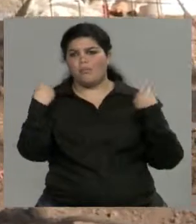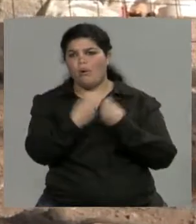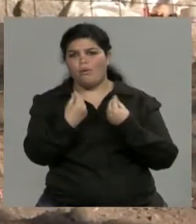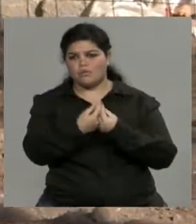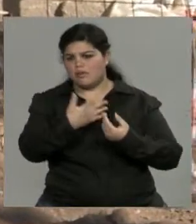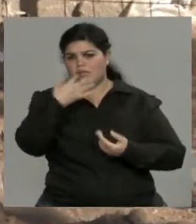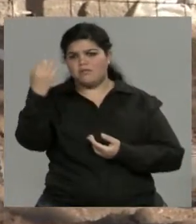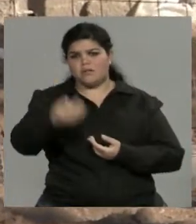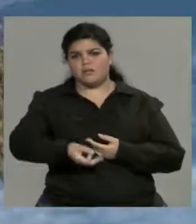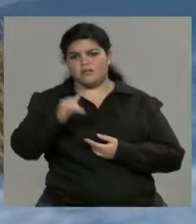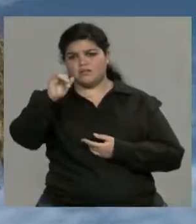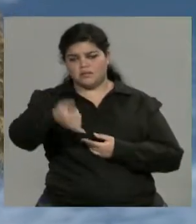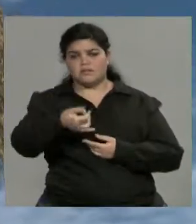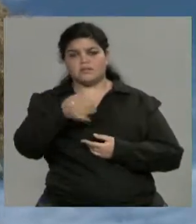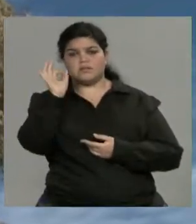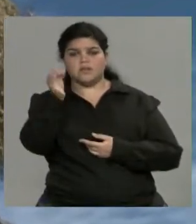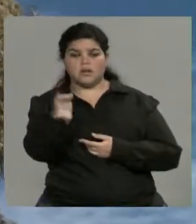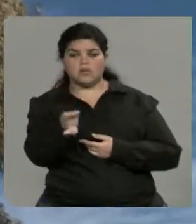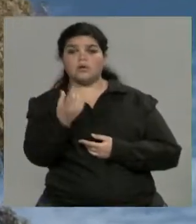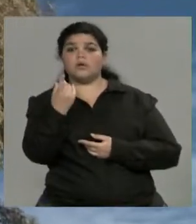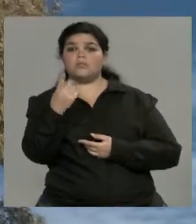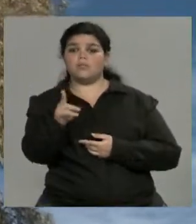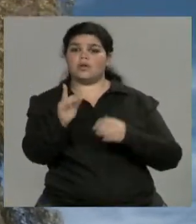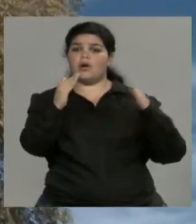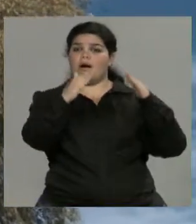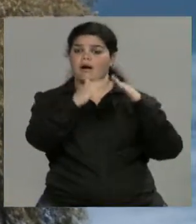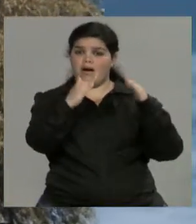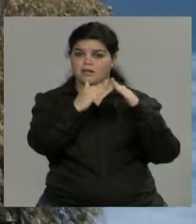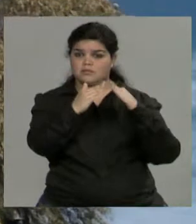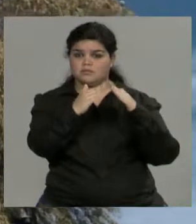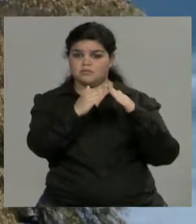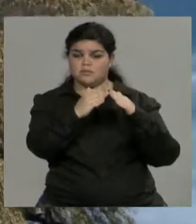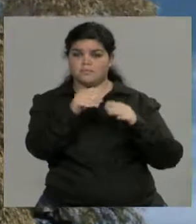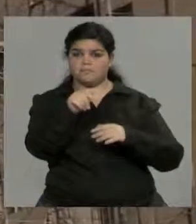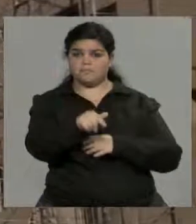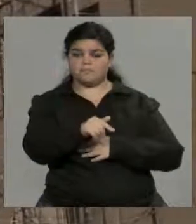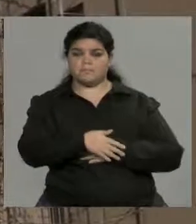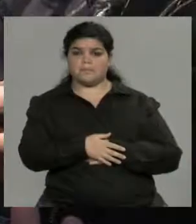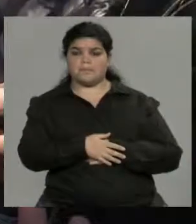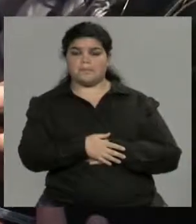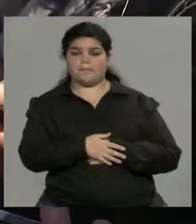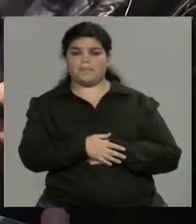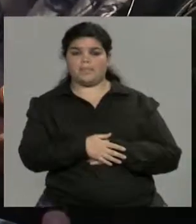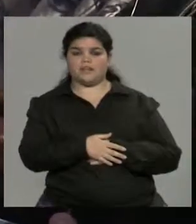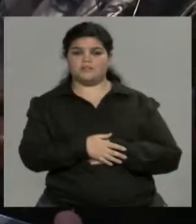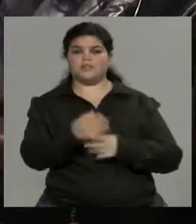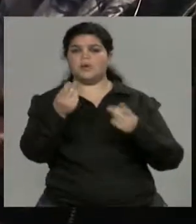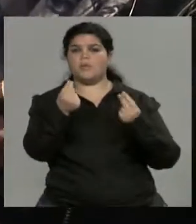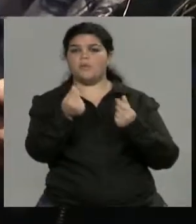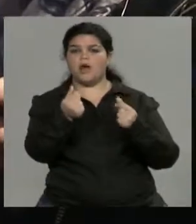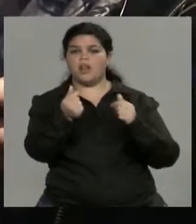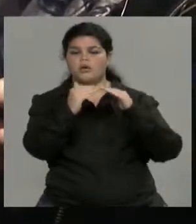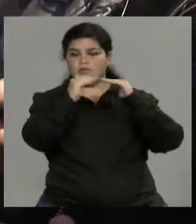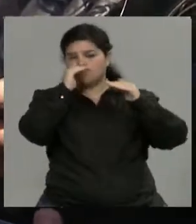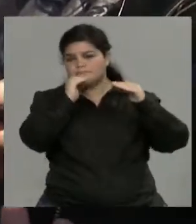es lógico que sea así, pero una vivienda que sea absolutamente a valores muy por debajo de lo